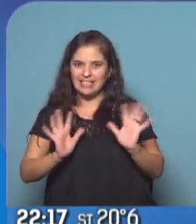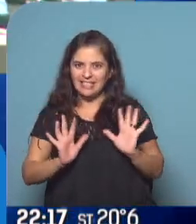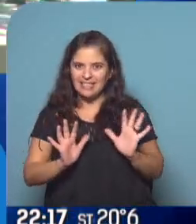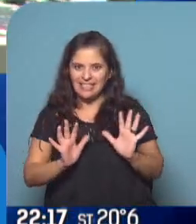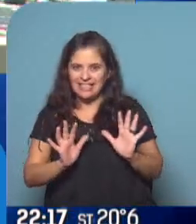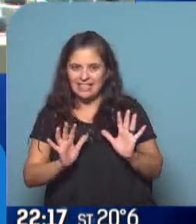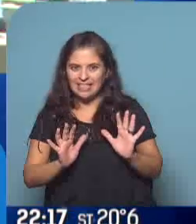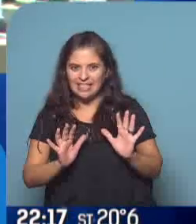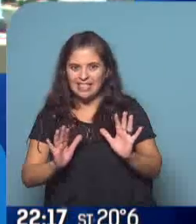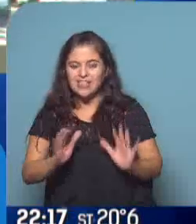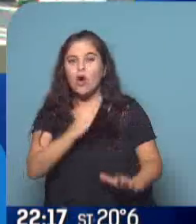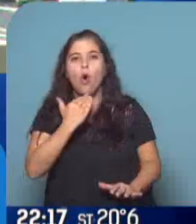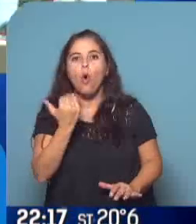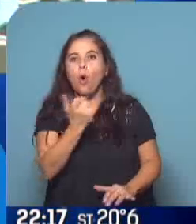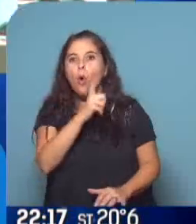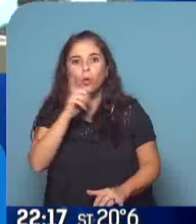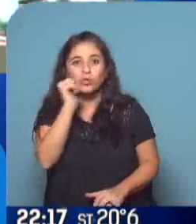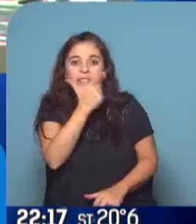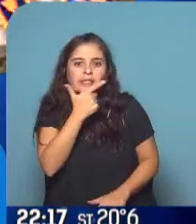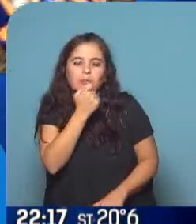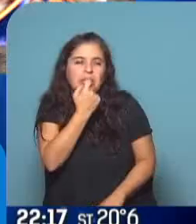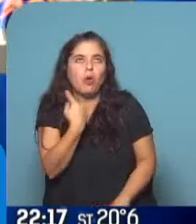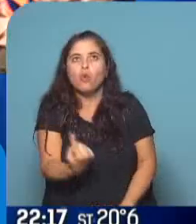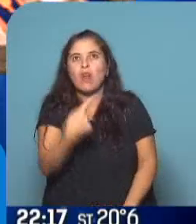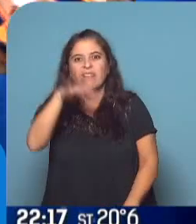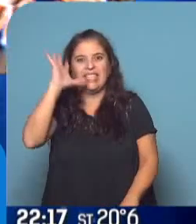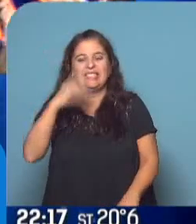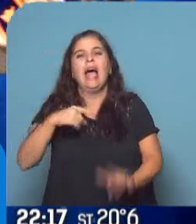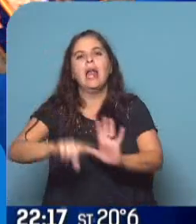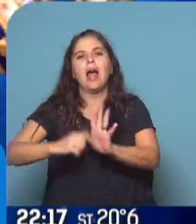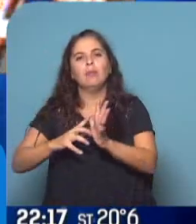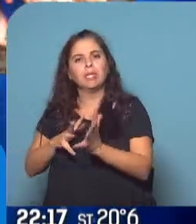los Houthis, avanzaron sobre la capital. Entonces, con algunos tienen muchísimo más